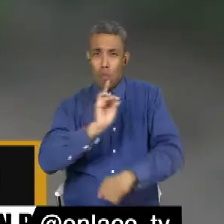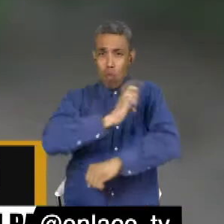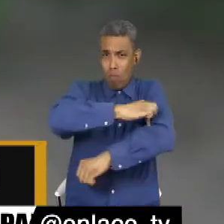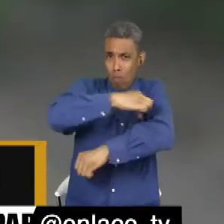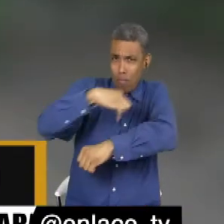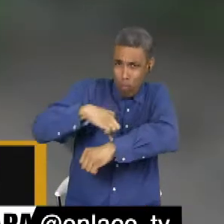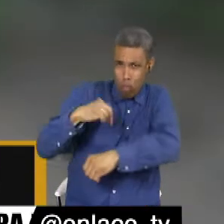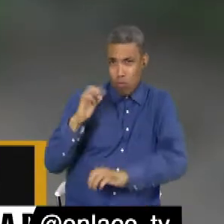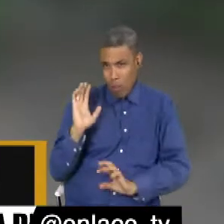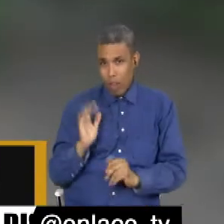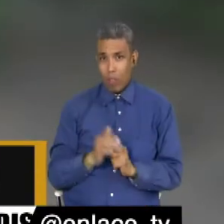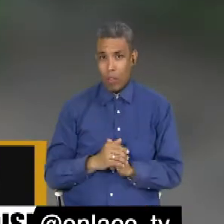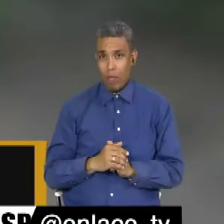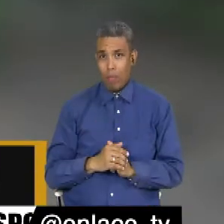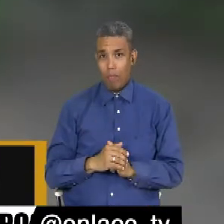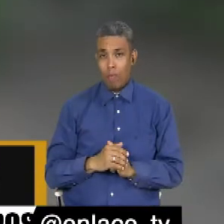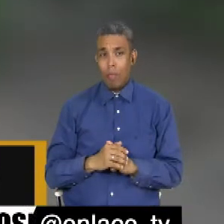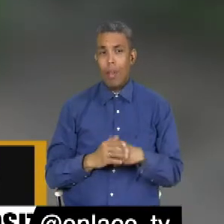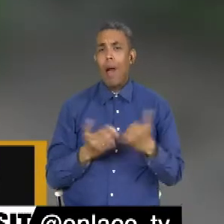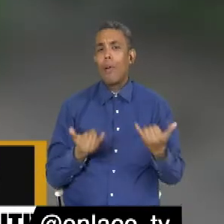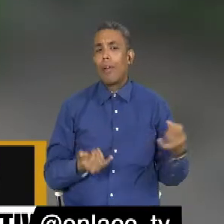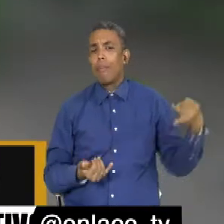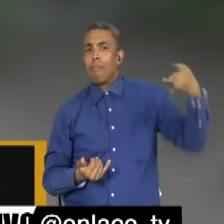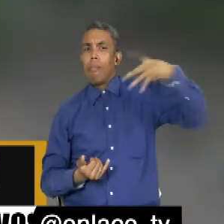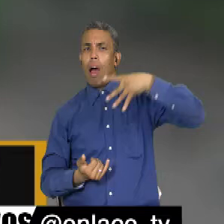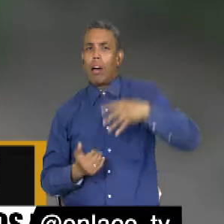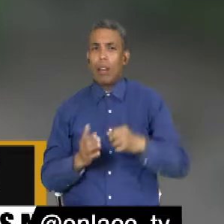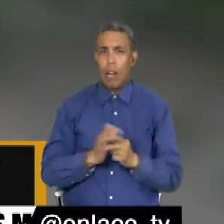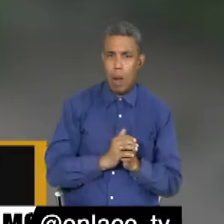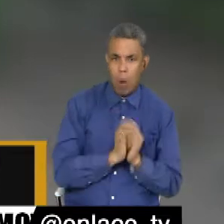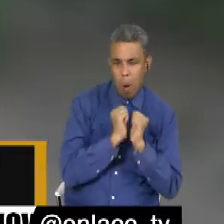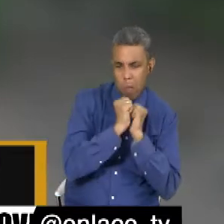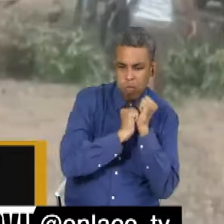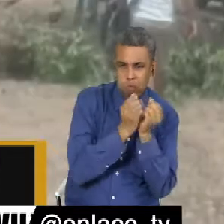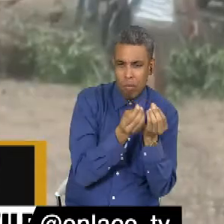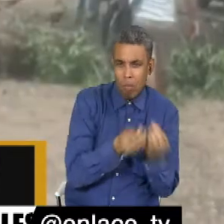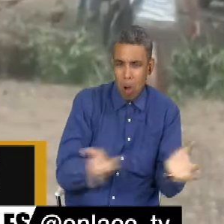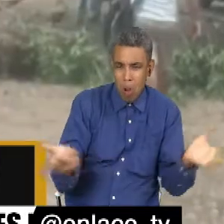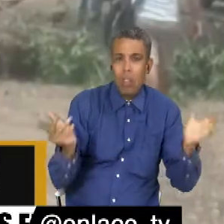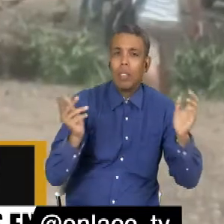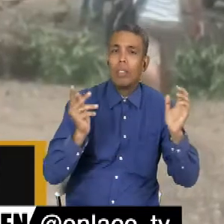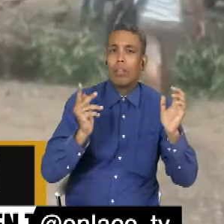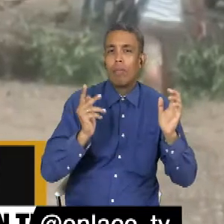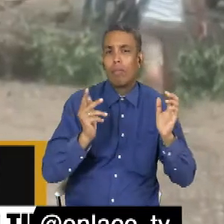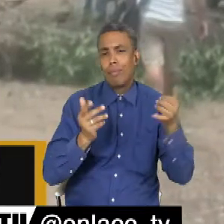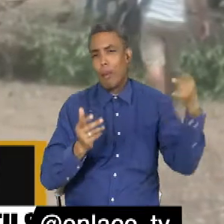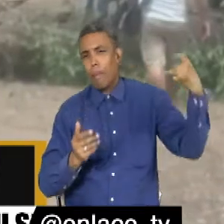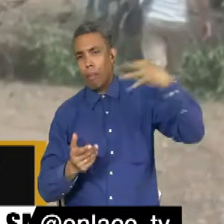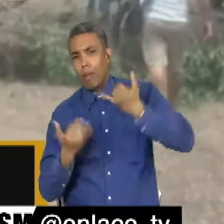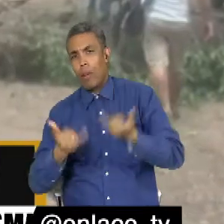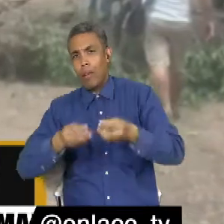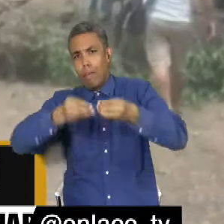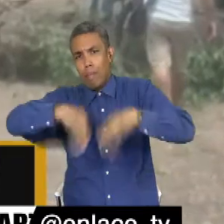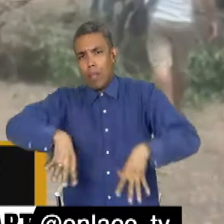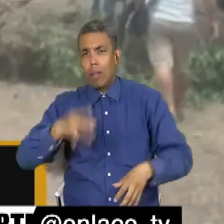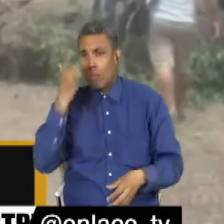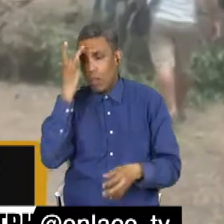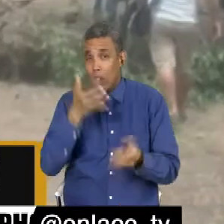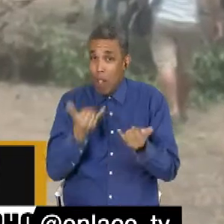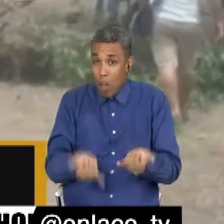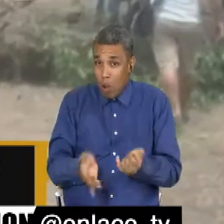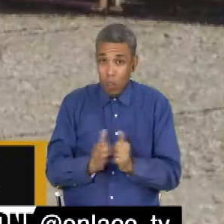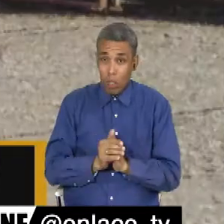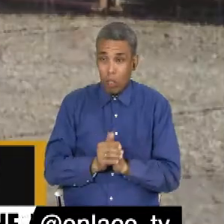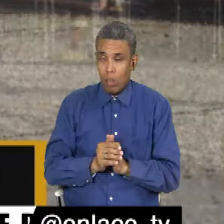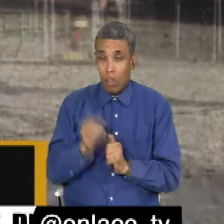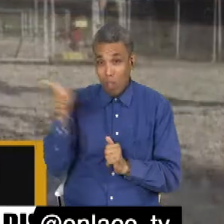manteniendo la posibilidad del diálogo. Los estamos invitando a que las pérdidas son para el país, no es el proyecto